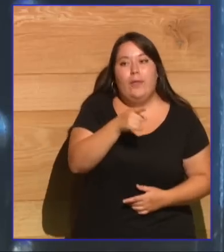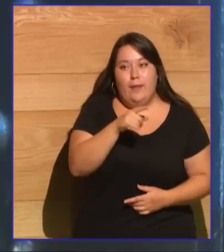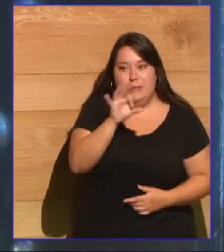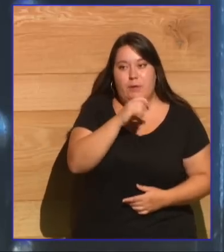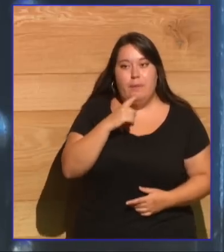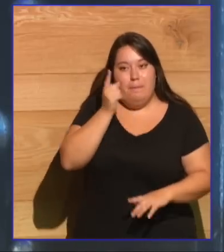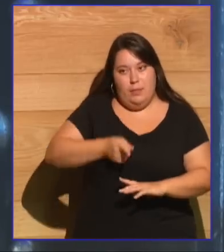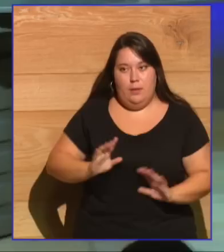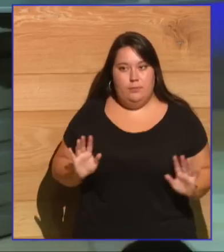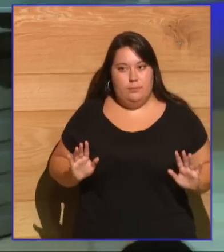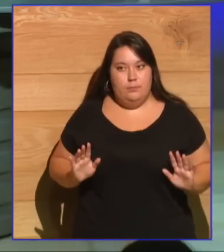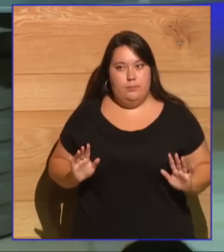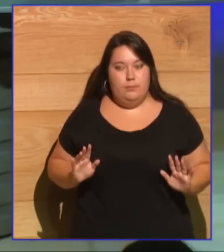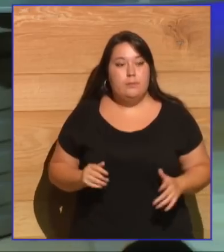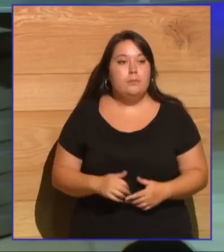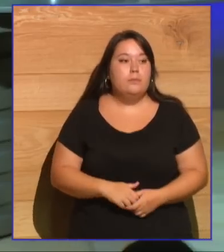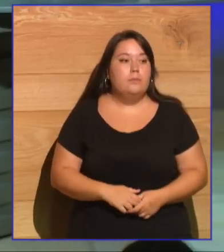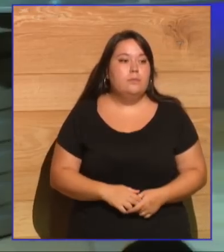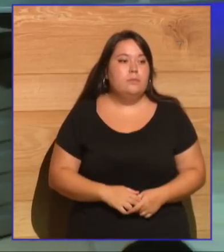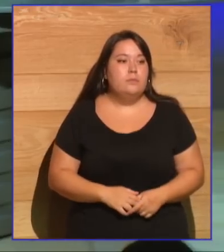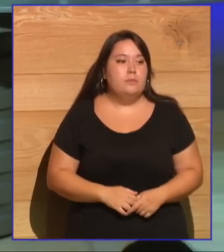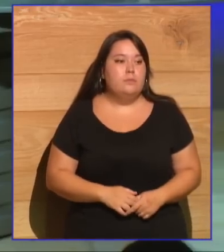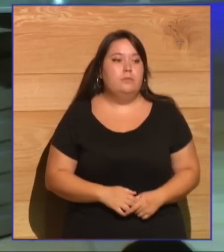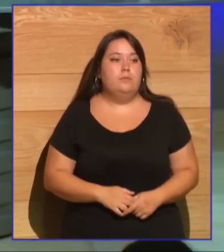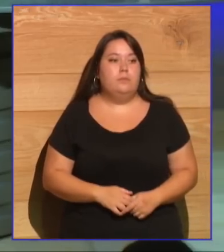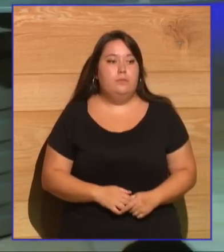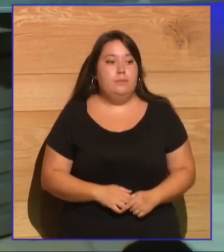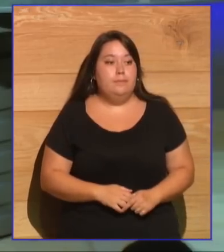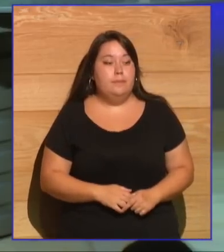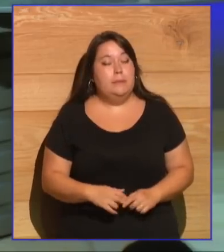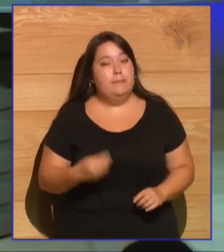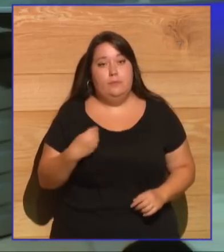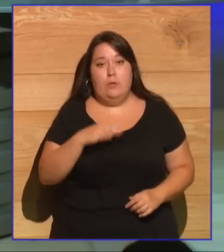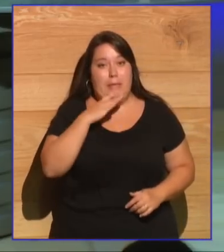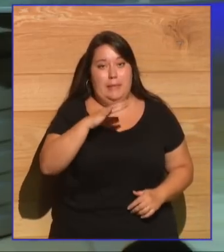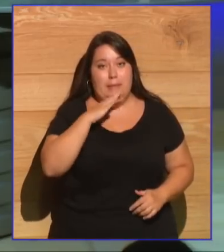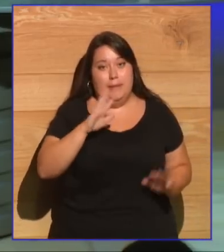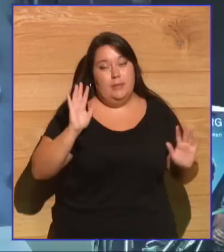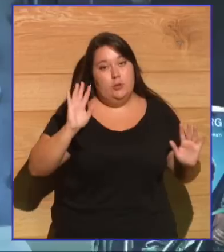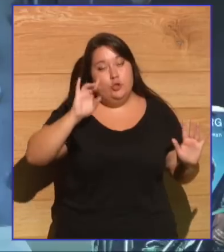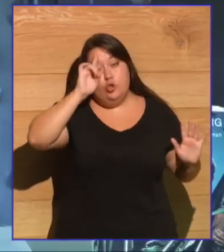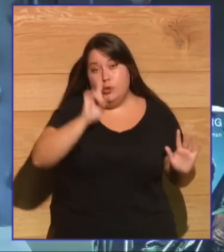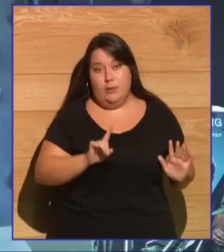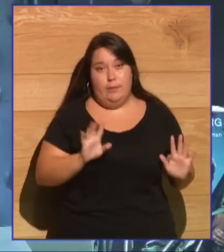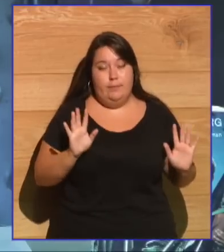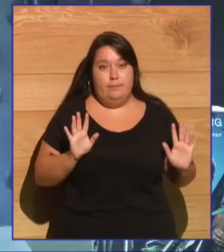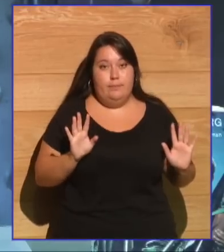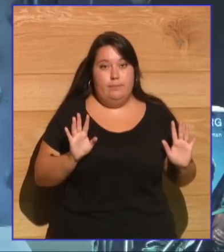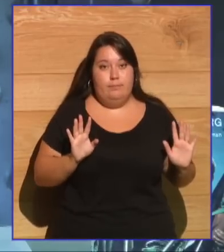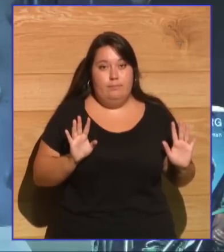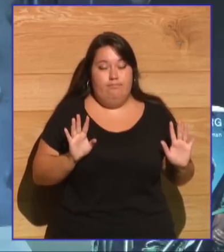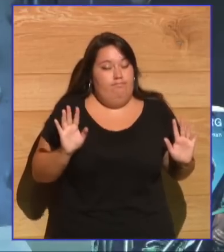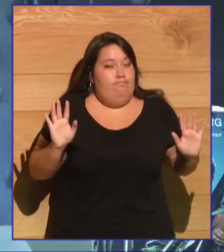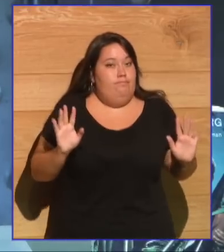bueno sobre esto nunca se llegará como sucede con las leyendas nunca se llegará a saber exactamente qué sucedió ahí